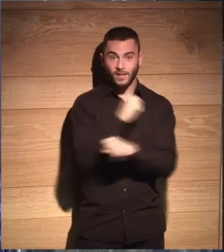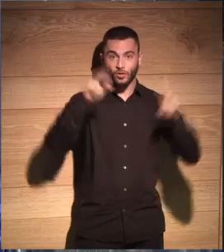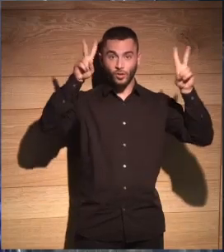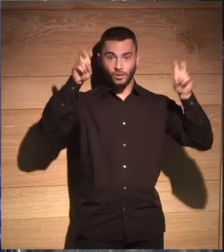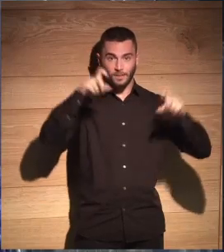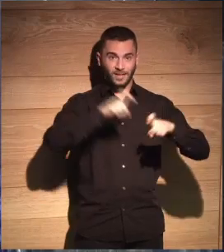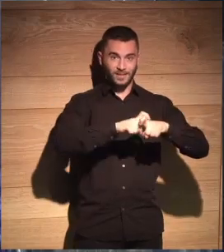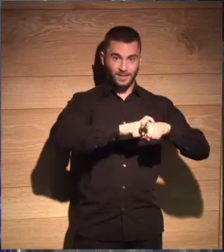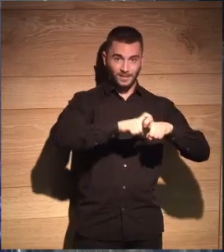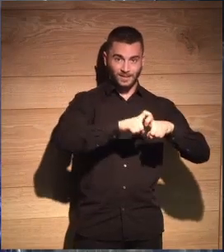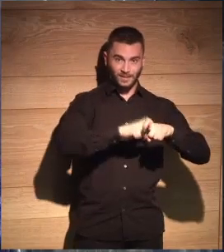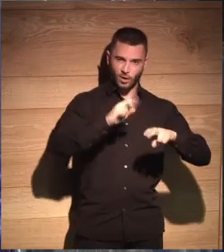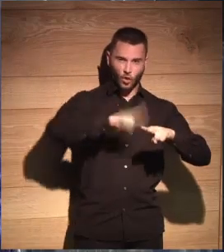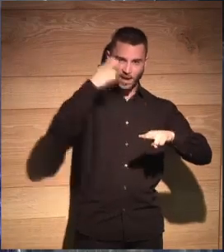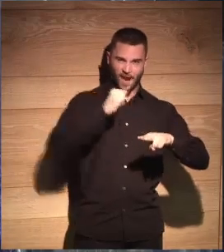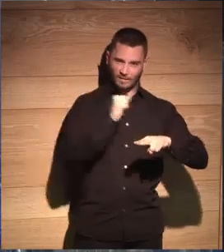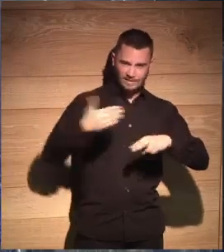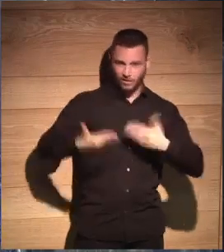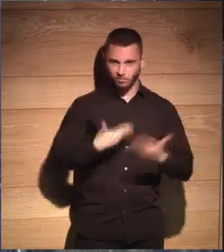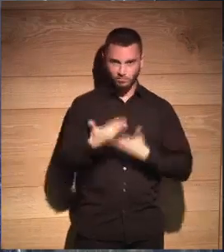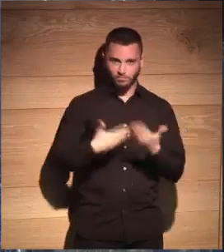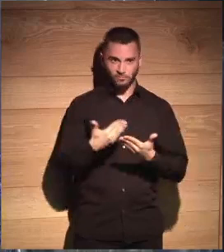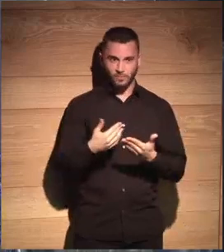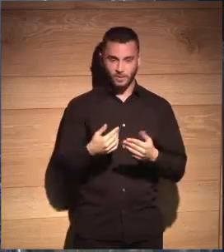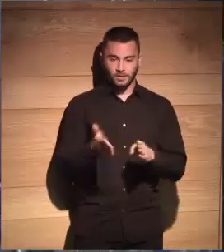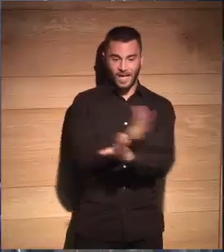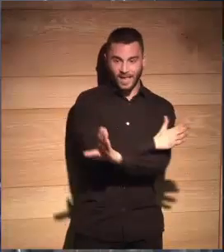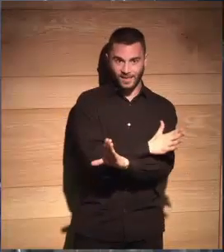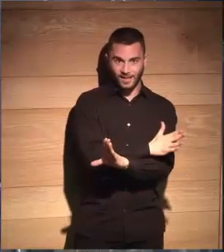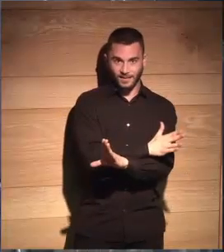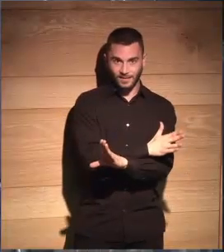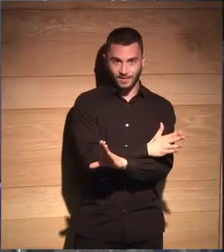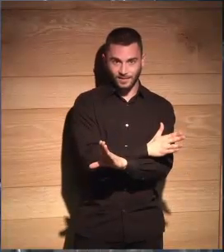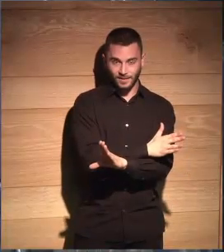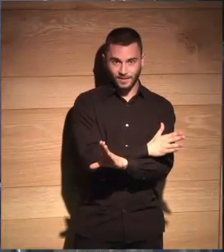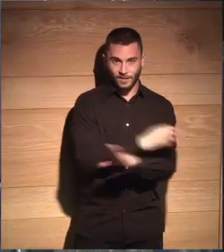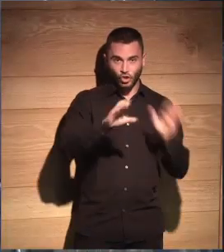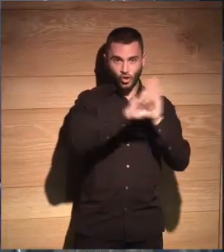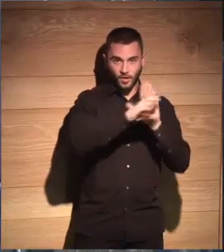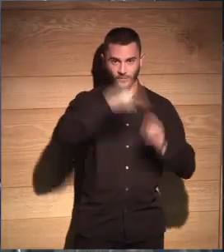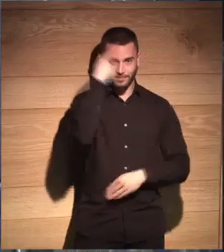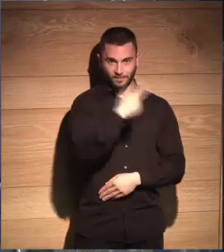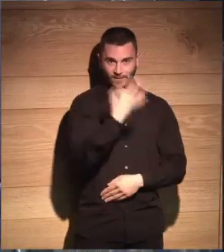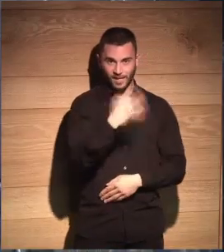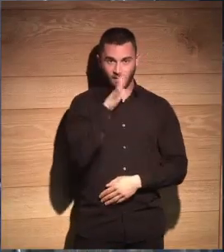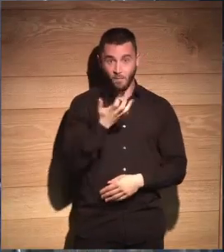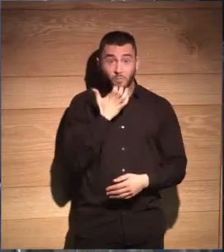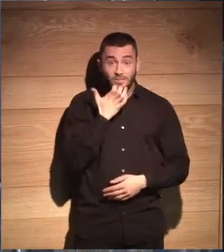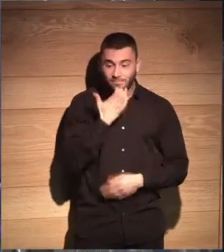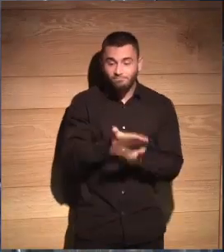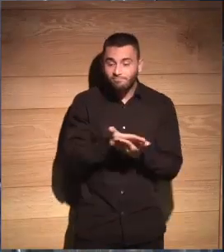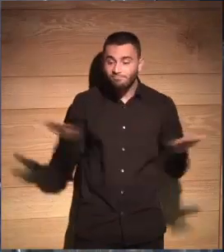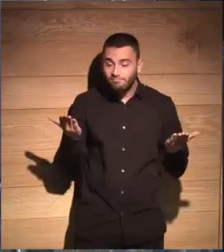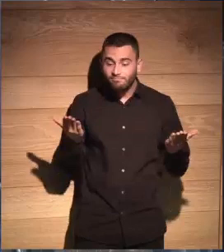digamos, hay una estructura previa, que son los códigos de género que tienes que respetar, porque si no la gente no se va a sentir dentro de una